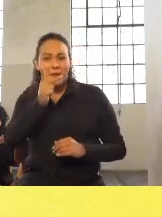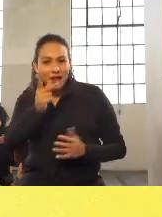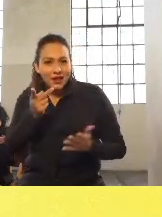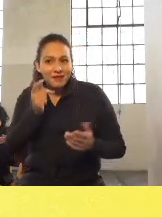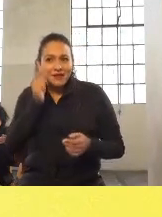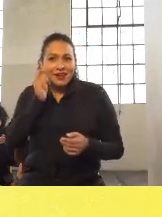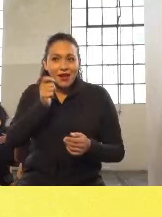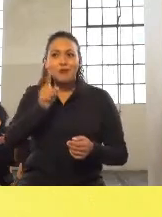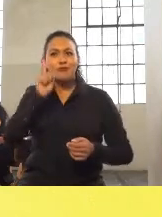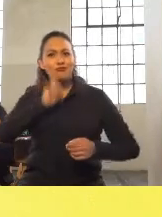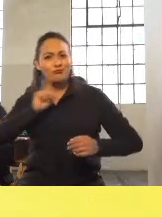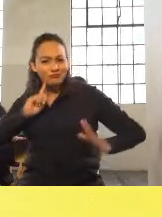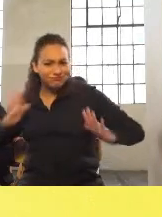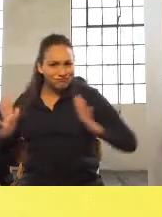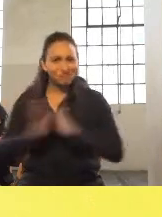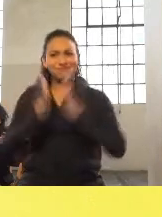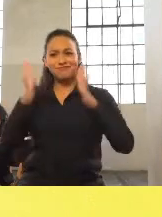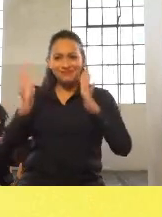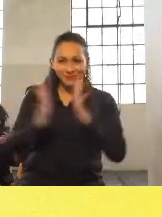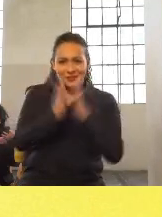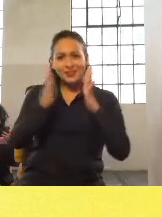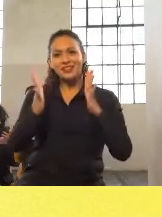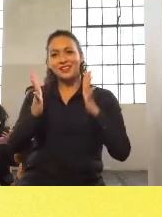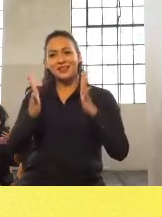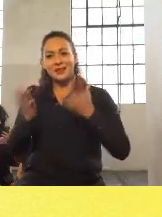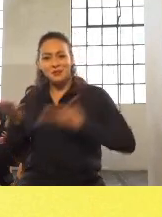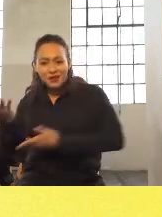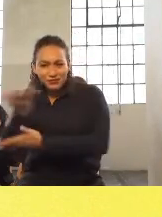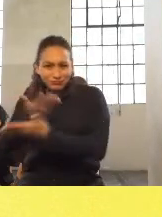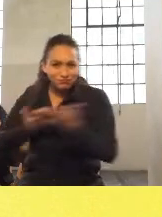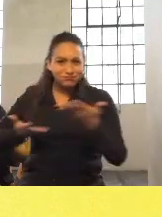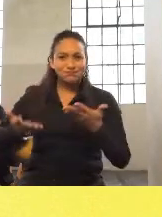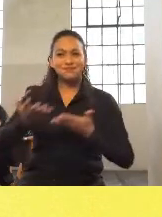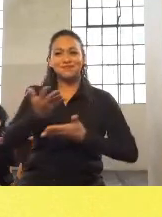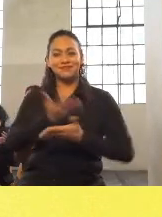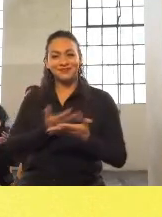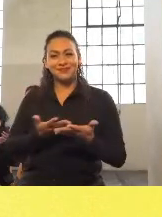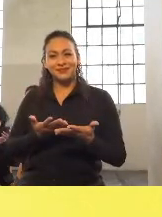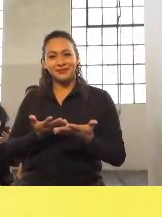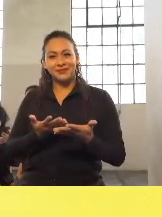persona activista, no sé, son como dos